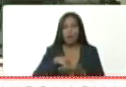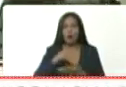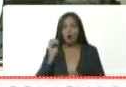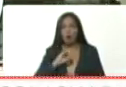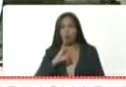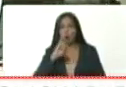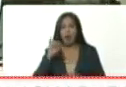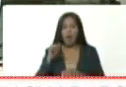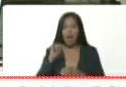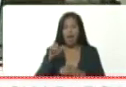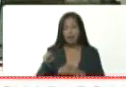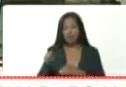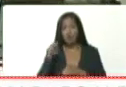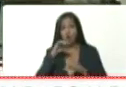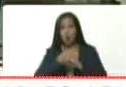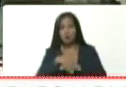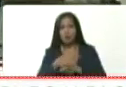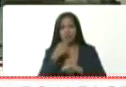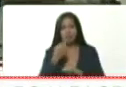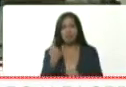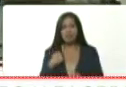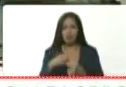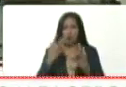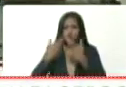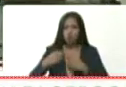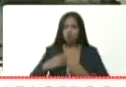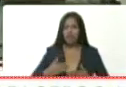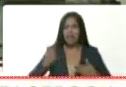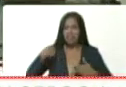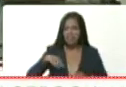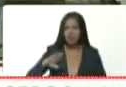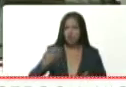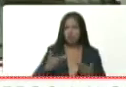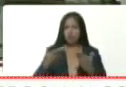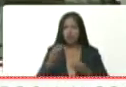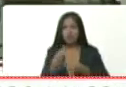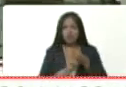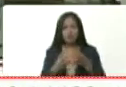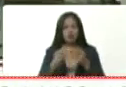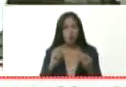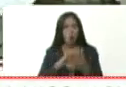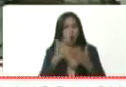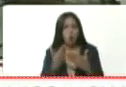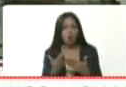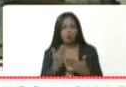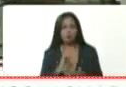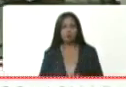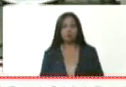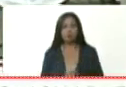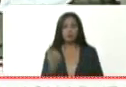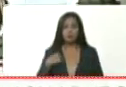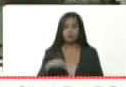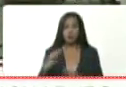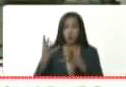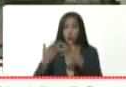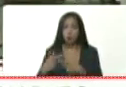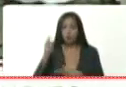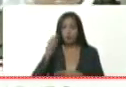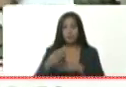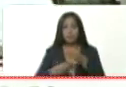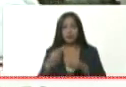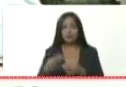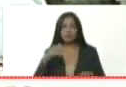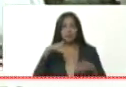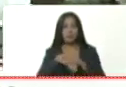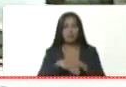te rodríguez y me dice aquí tengo esta industria para hacer todos los libros aquí tengo esta industria para hacer el